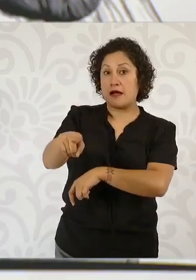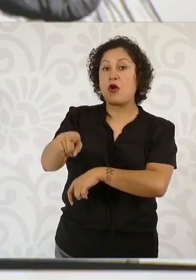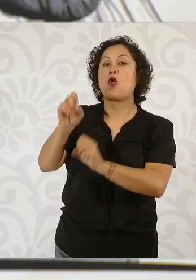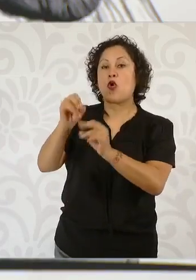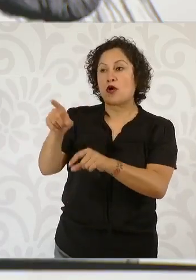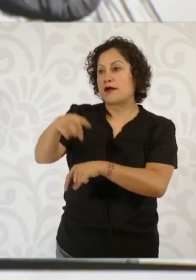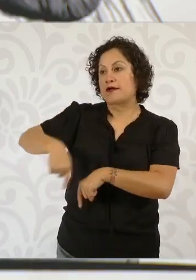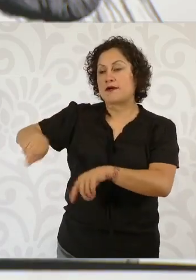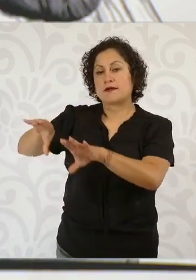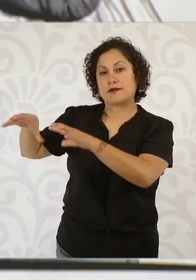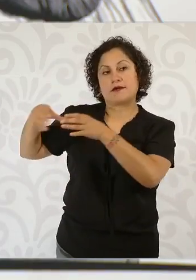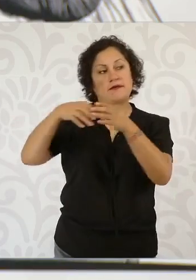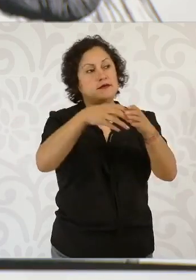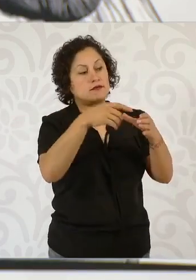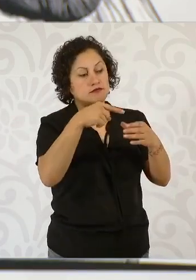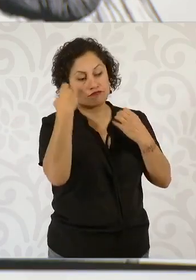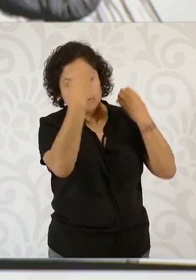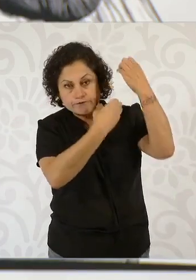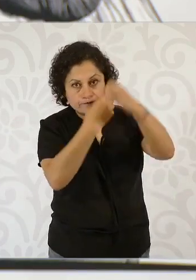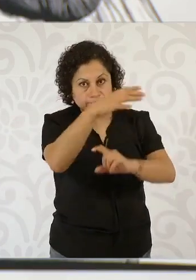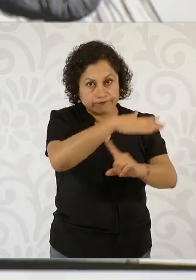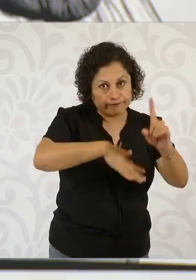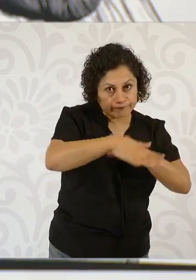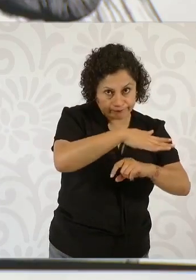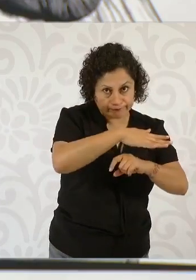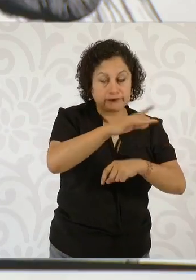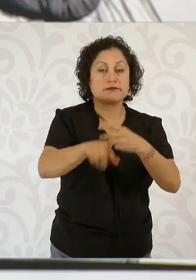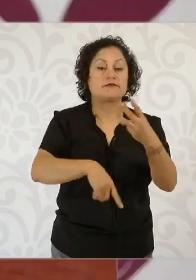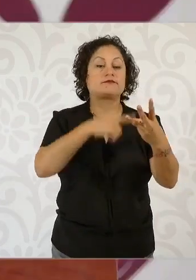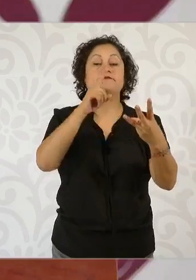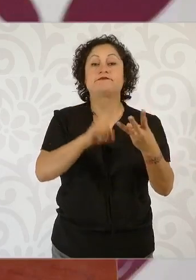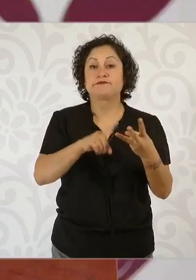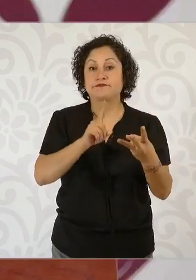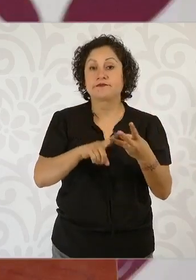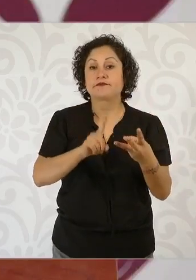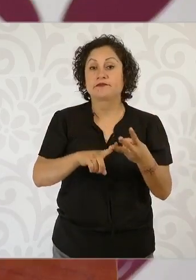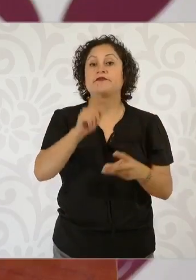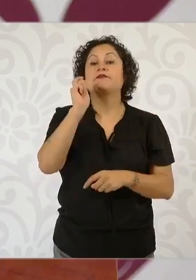la desaparición. Y la tercera pues ya tiene que ver directamente con las búsquedas,